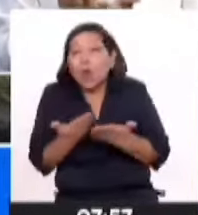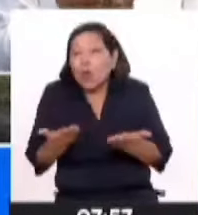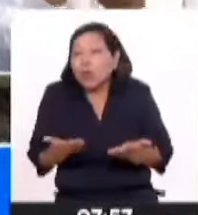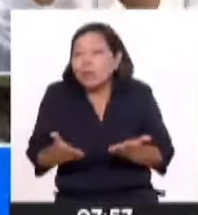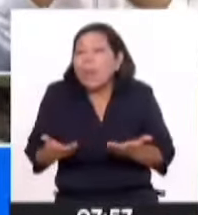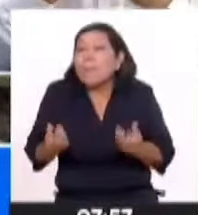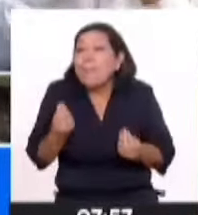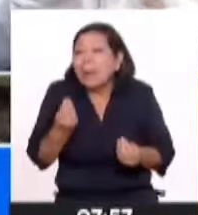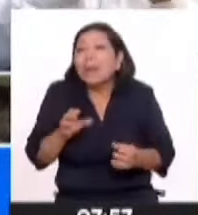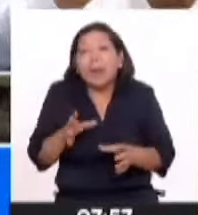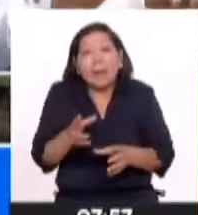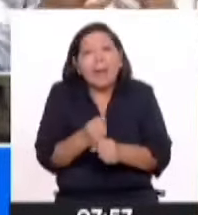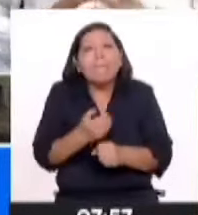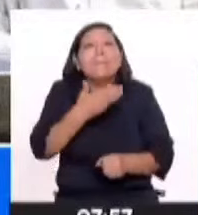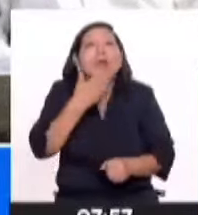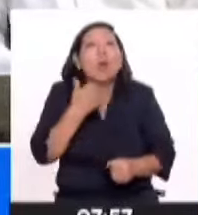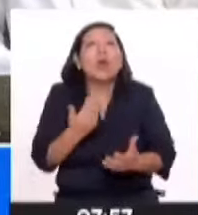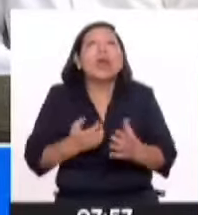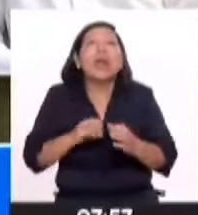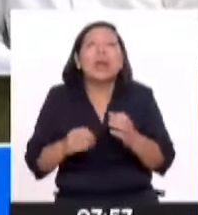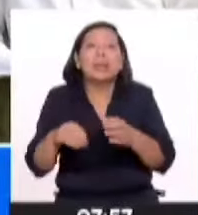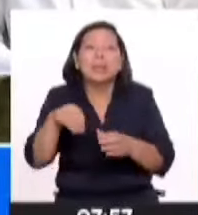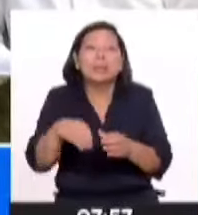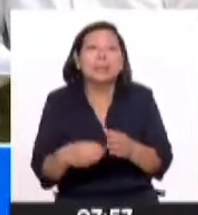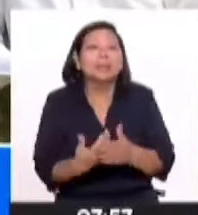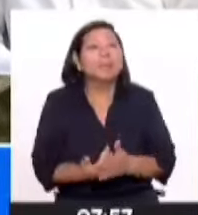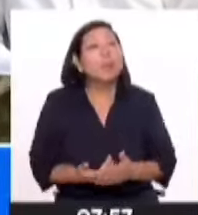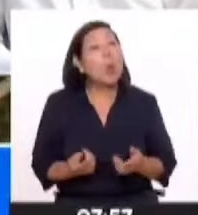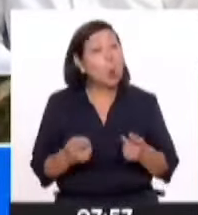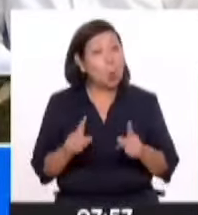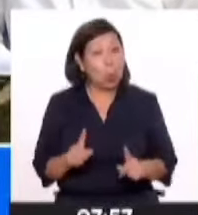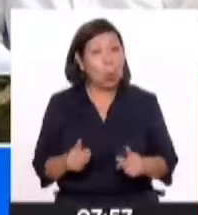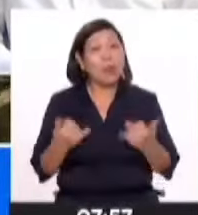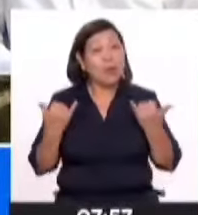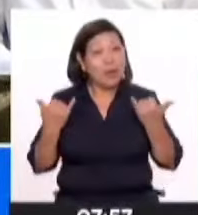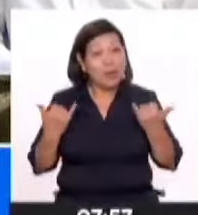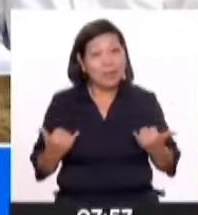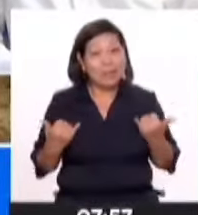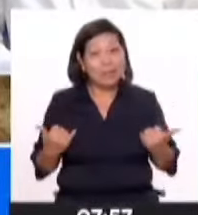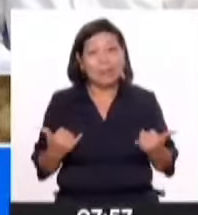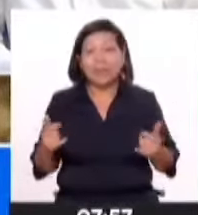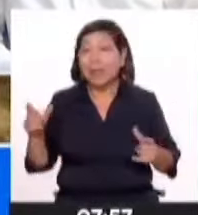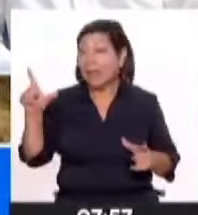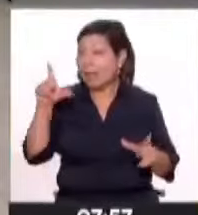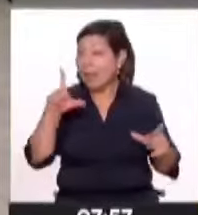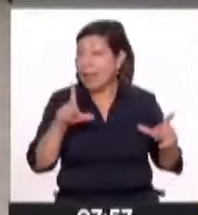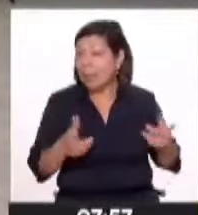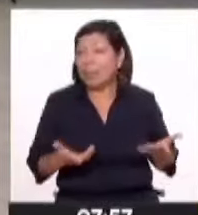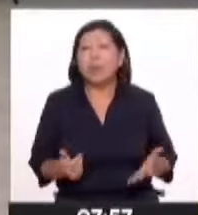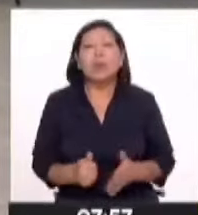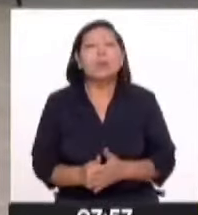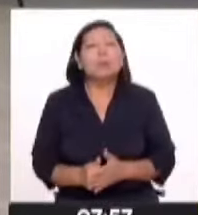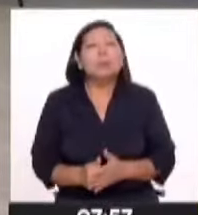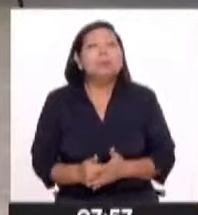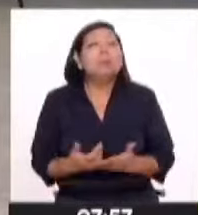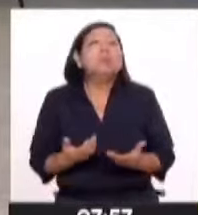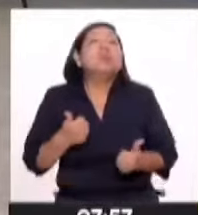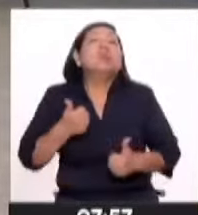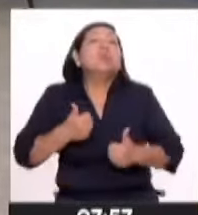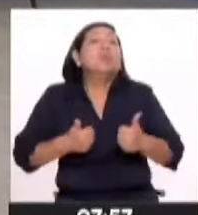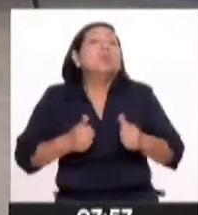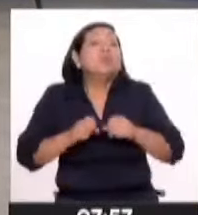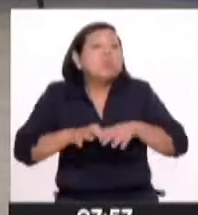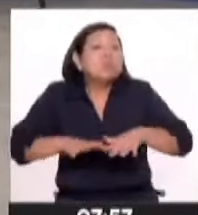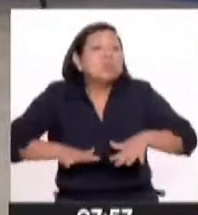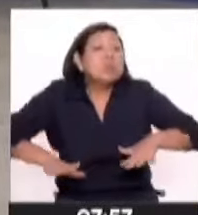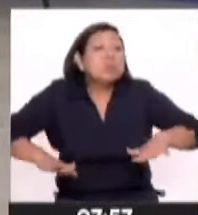base para tomar una mejor decisión. Desde que se han implementado estos laboratorios, ¿cuál es la extensión